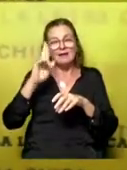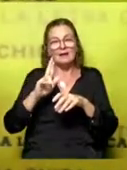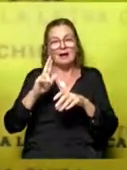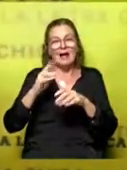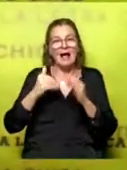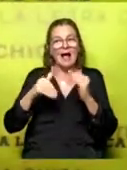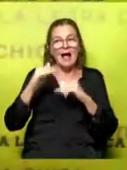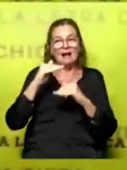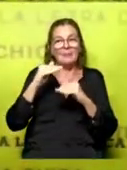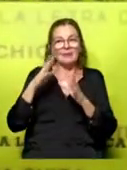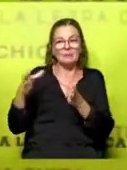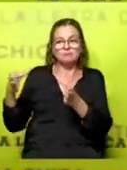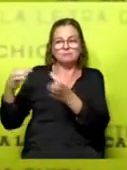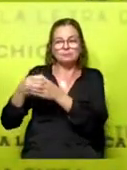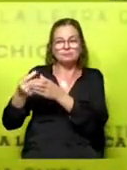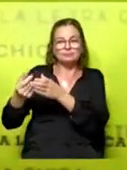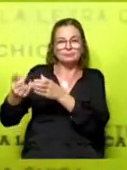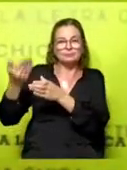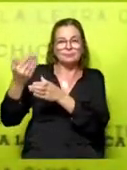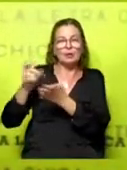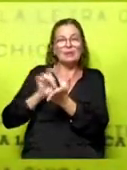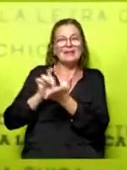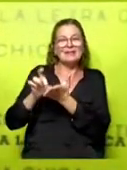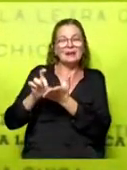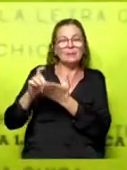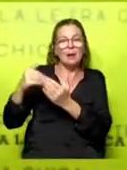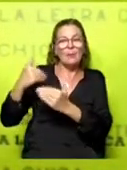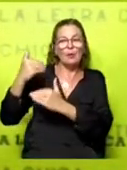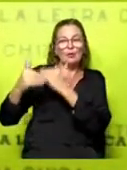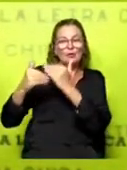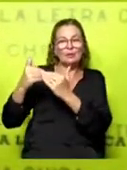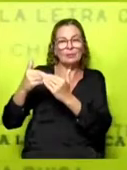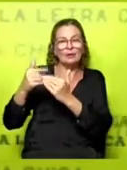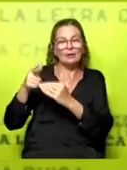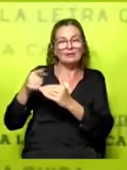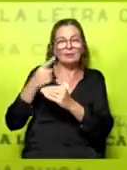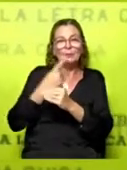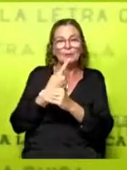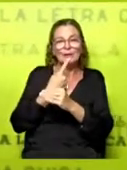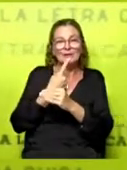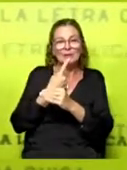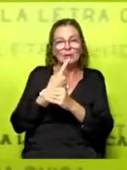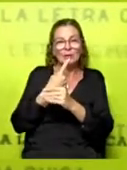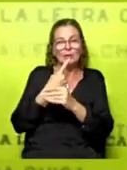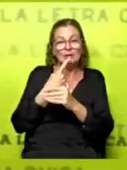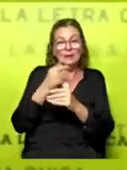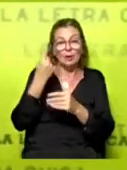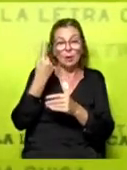de su repercusión en un sistema productivo, su repercusión en el cimbronazo político que puede generar